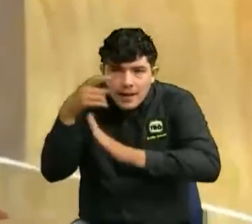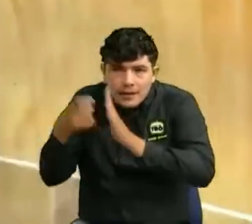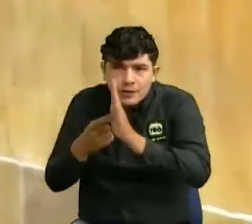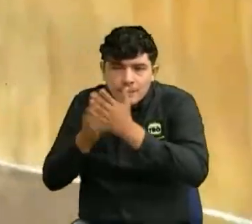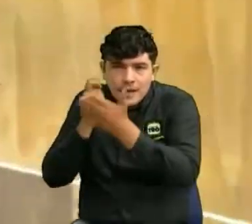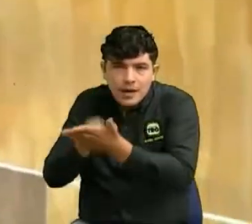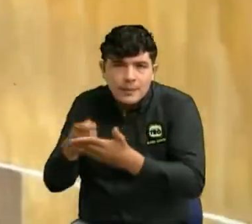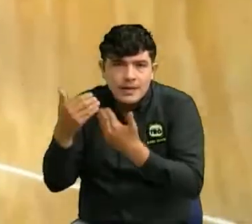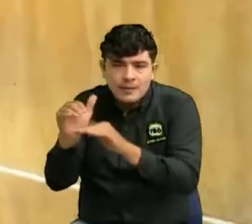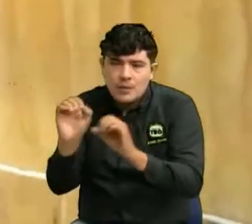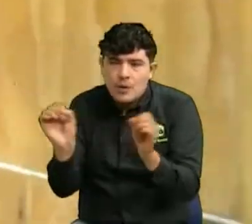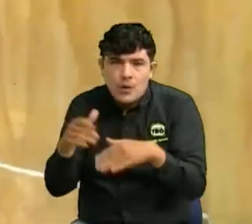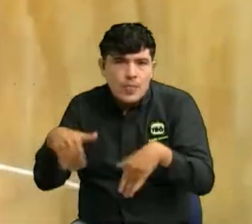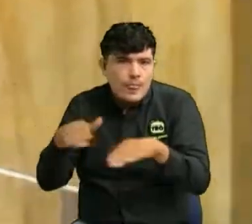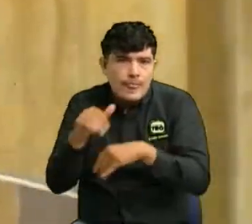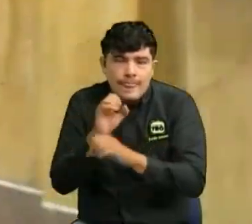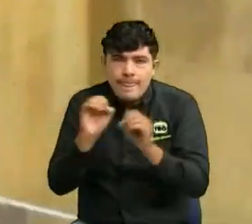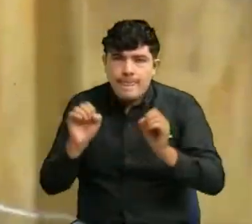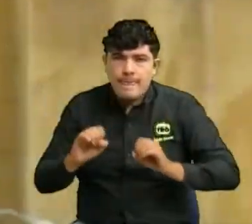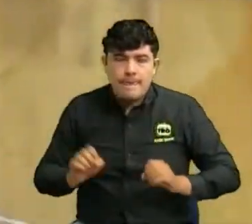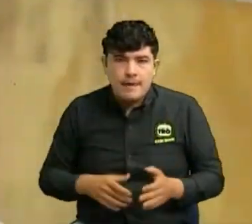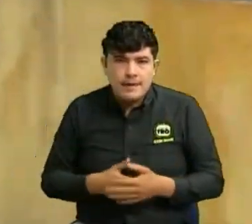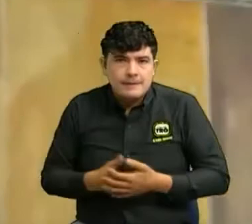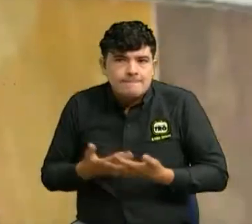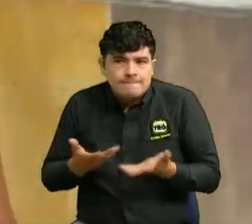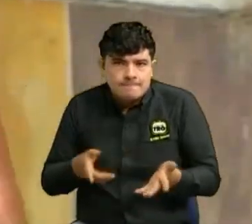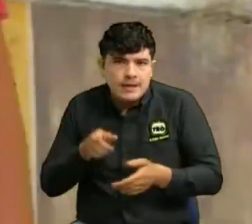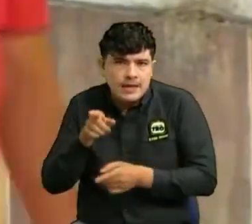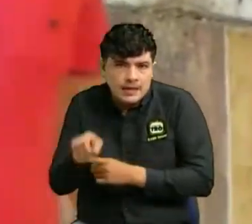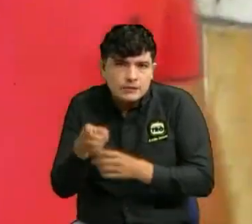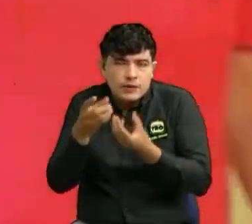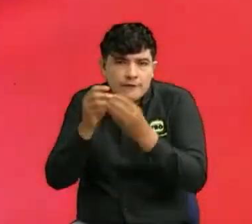cotizar el 100% para una pensión, y